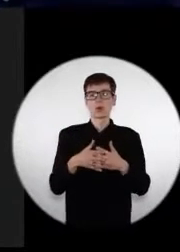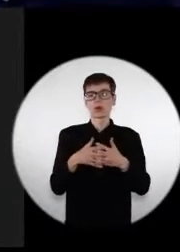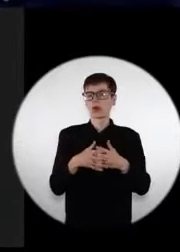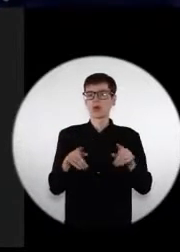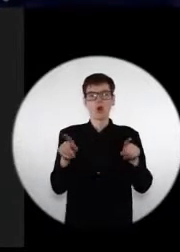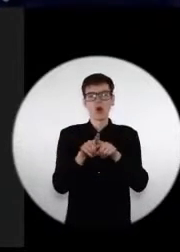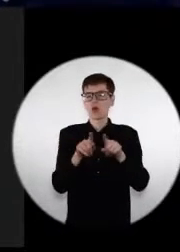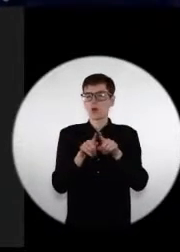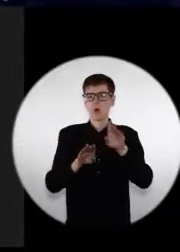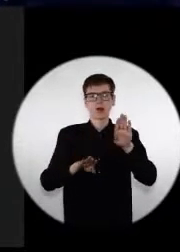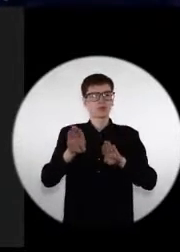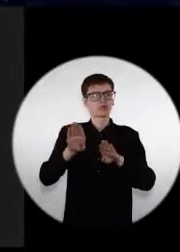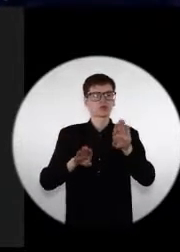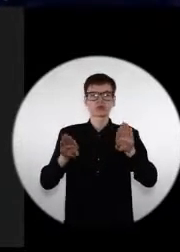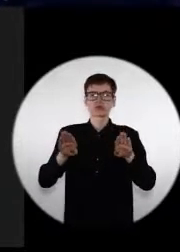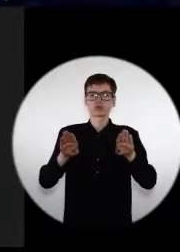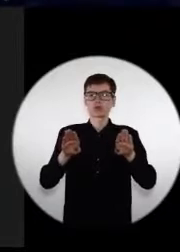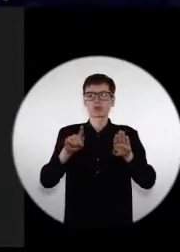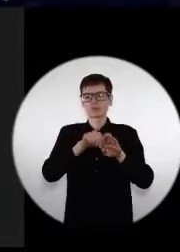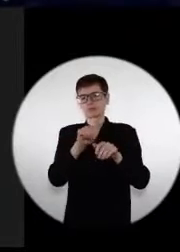claro claro